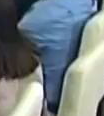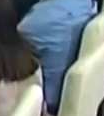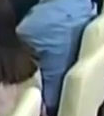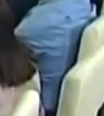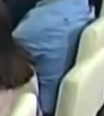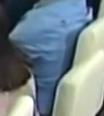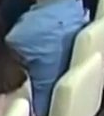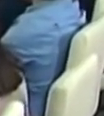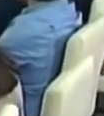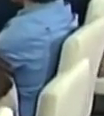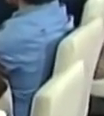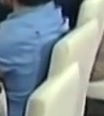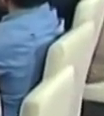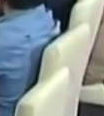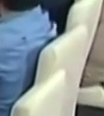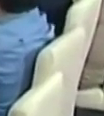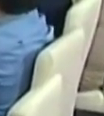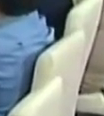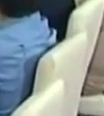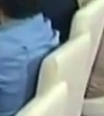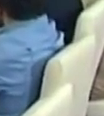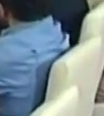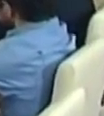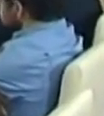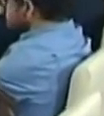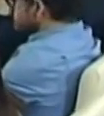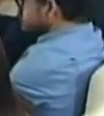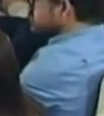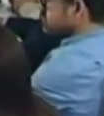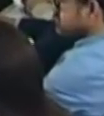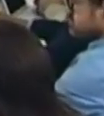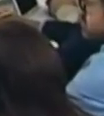perdón no es un espacio delante jo un pequeño espacio